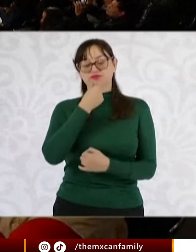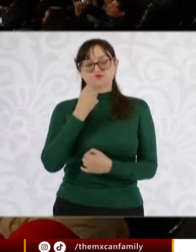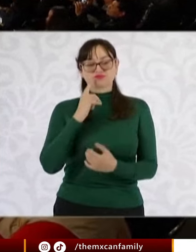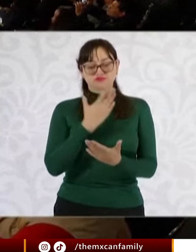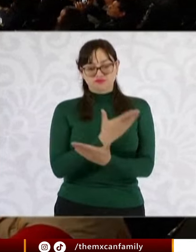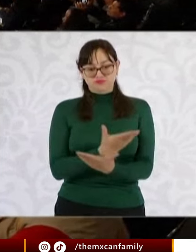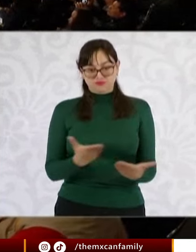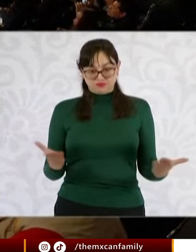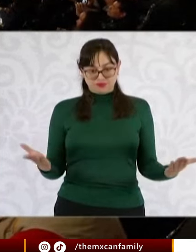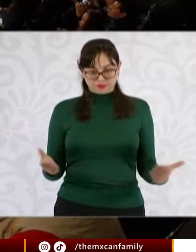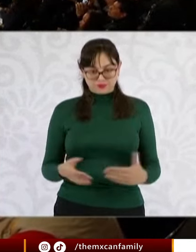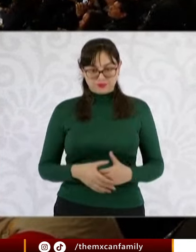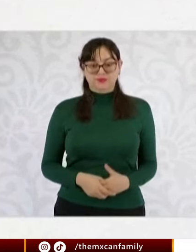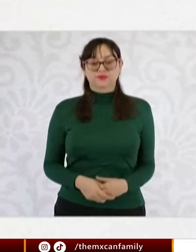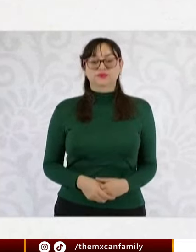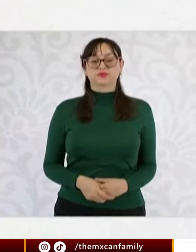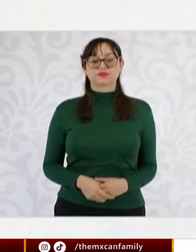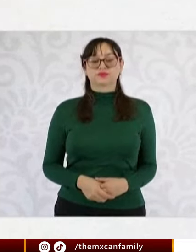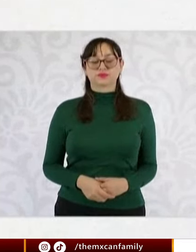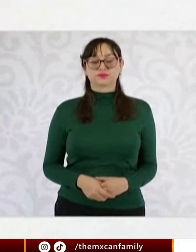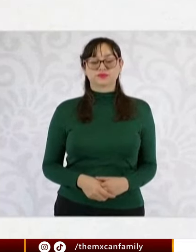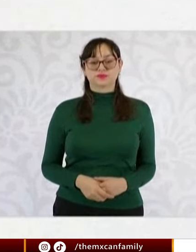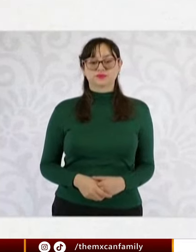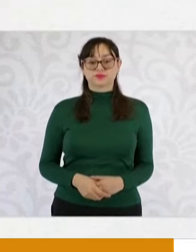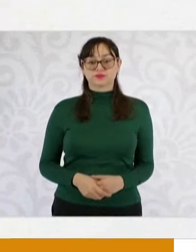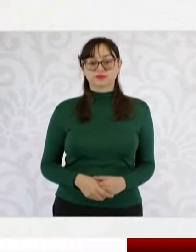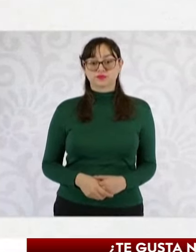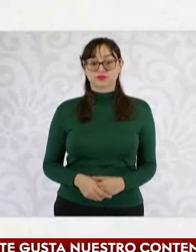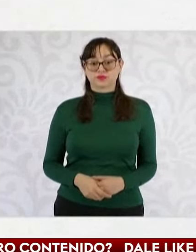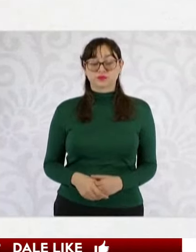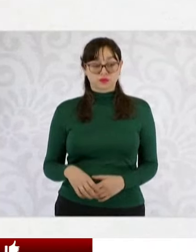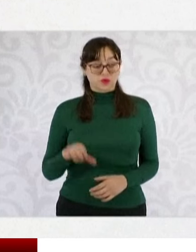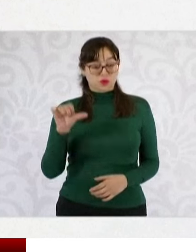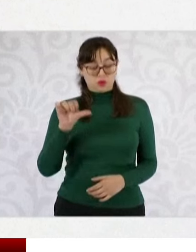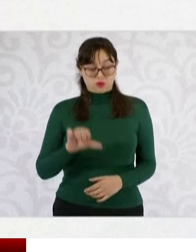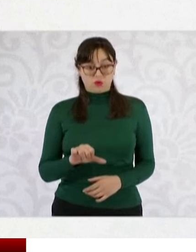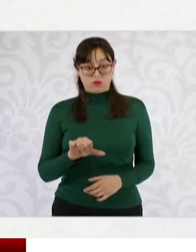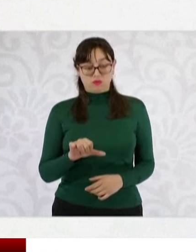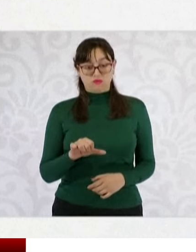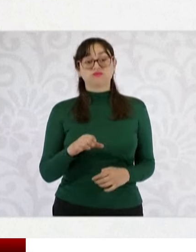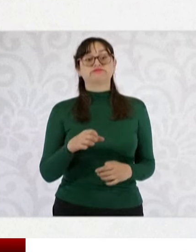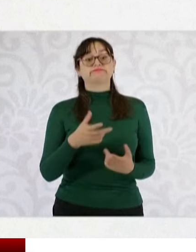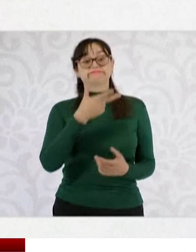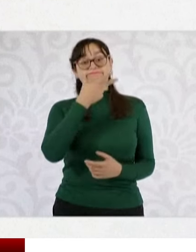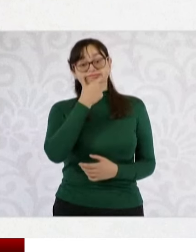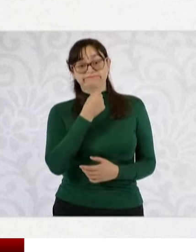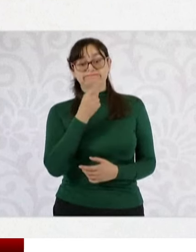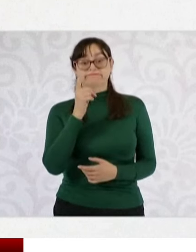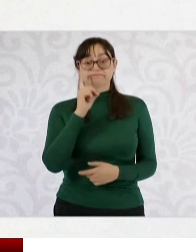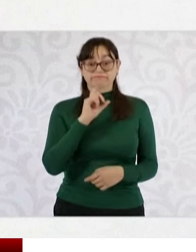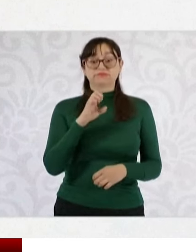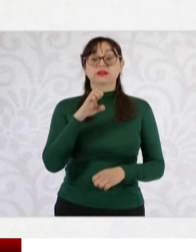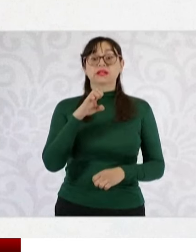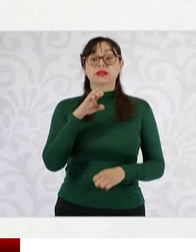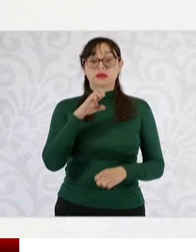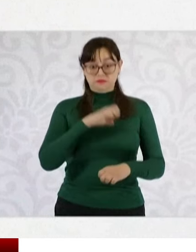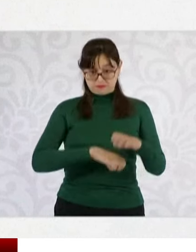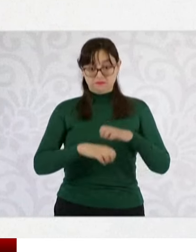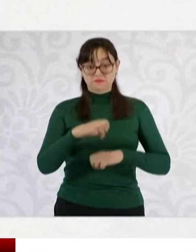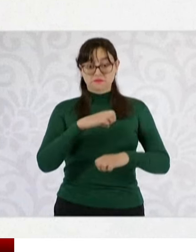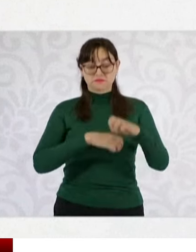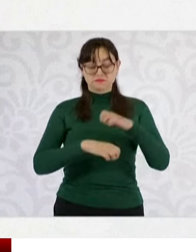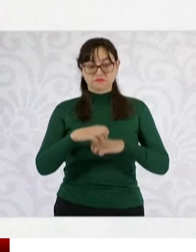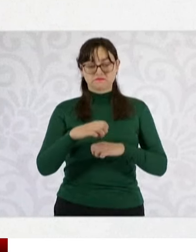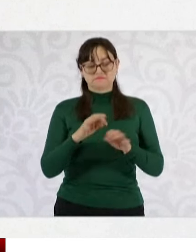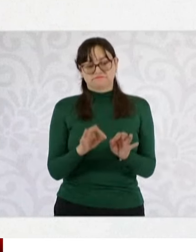mandatario electo de Estados Unidos sobre migración y seguridad, dos temas que el republicano ha invocado como justificación para imponer